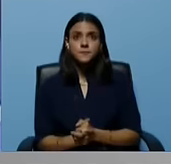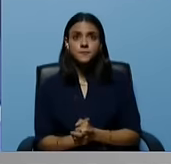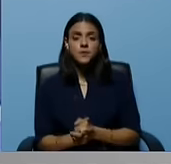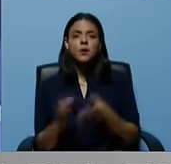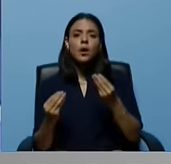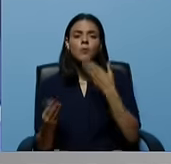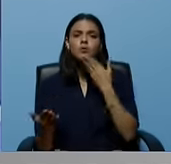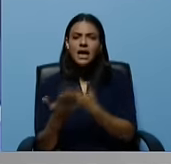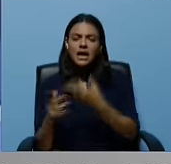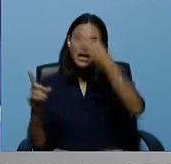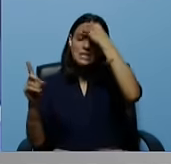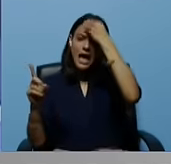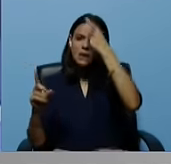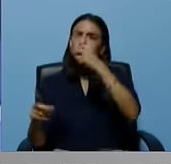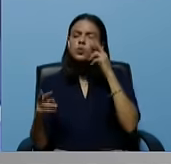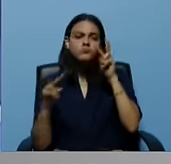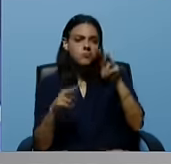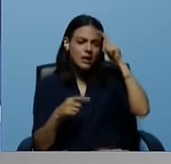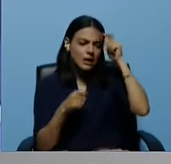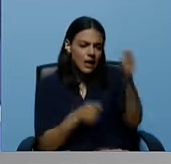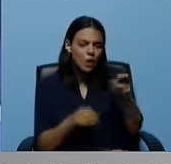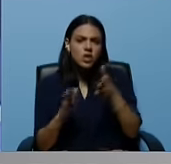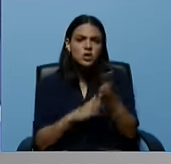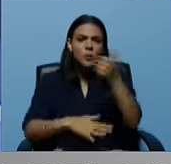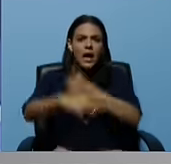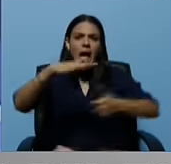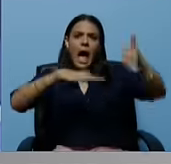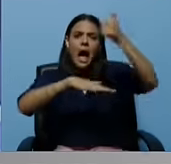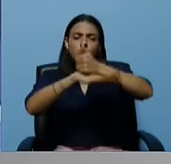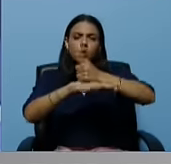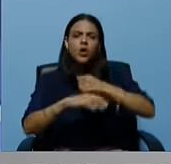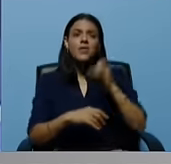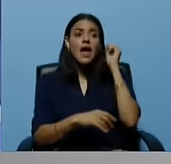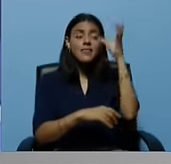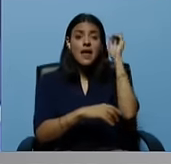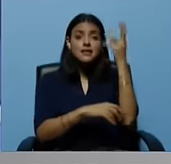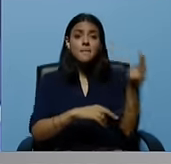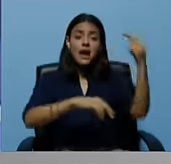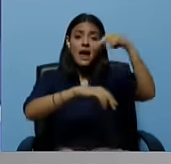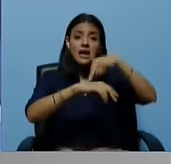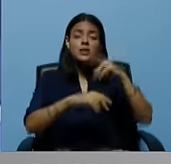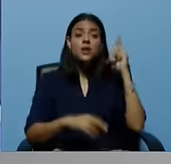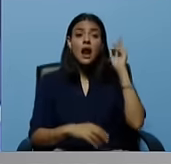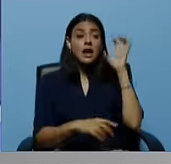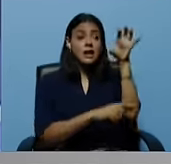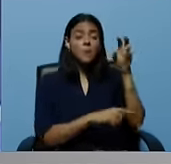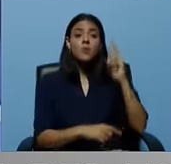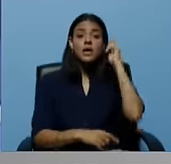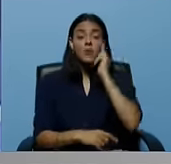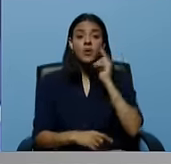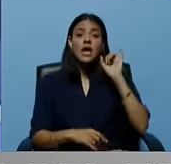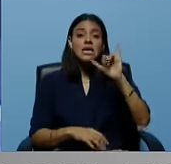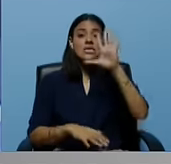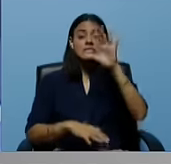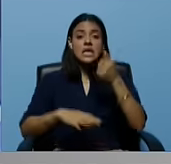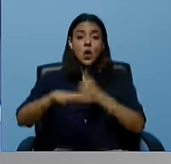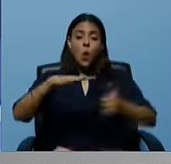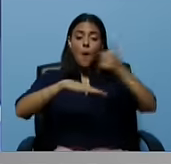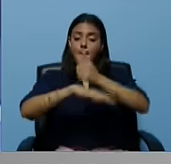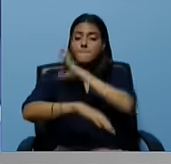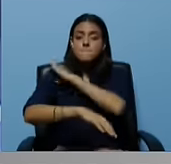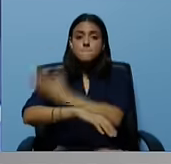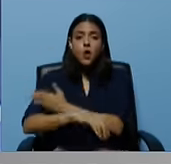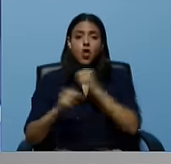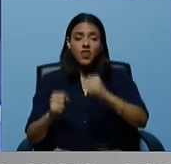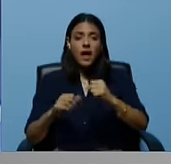Gracias, señor González Urrutia, por reconocer la autoridad de la Asamblea Nacional de la República Bolivariana de Venezuela y los cinco poderes públicos que comprenden